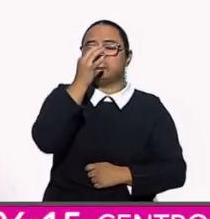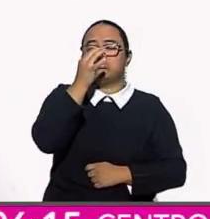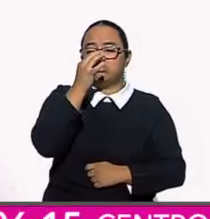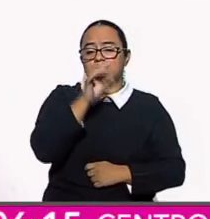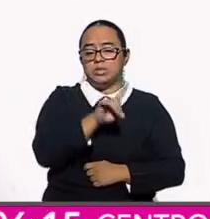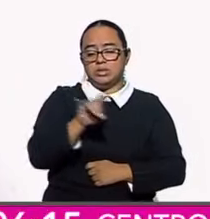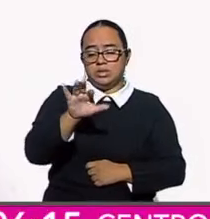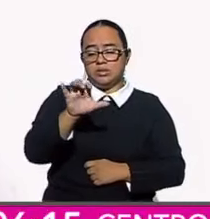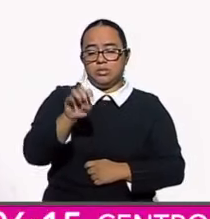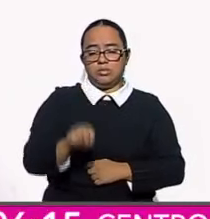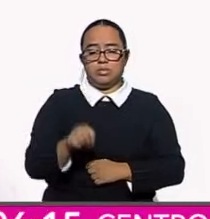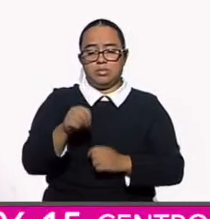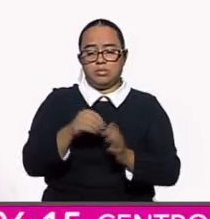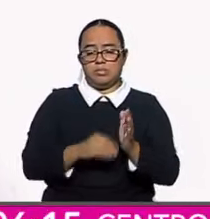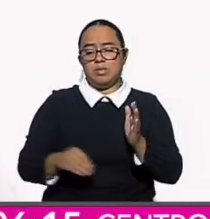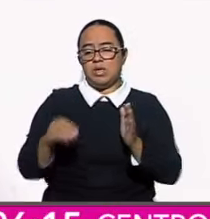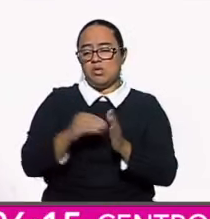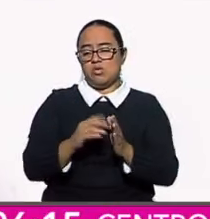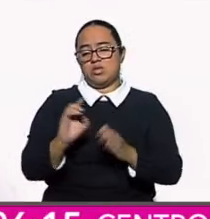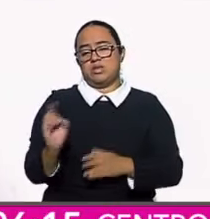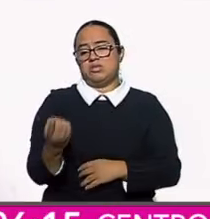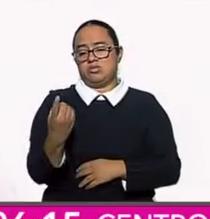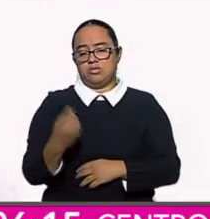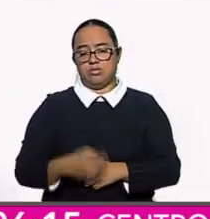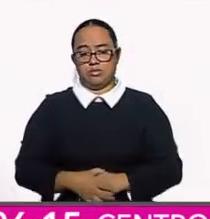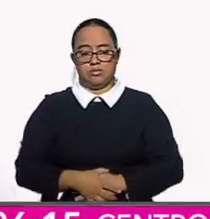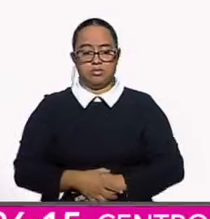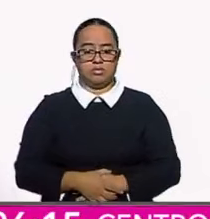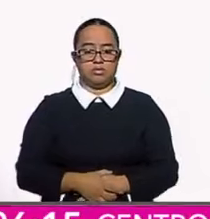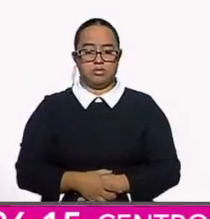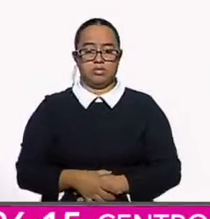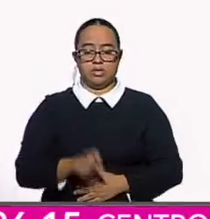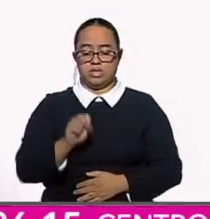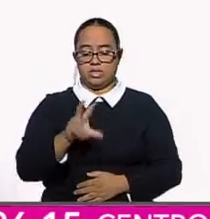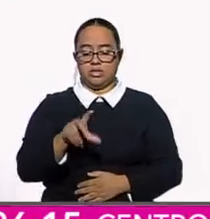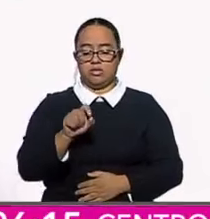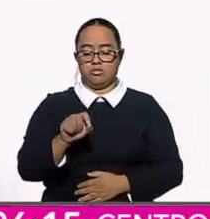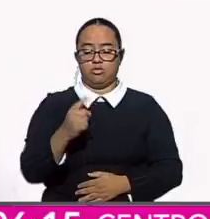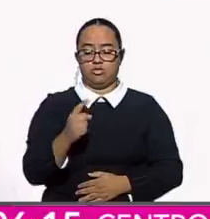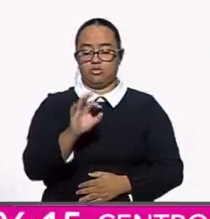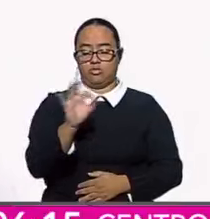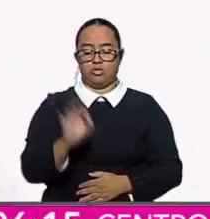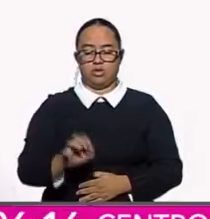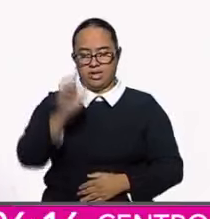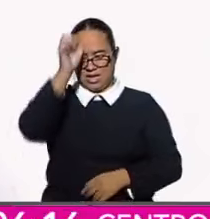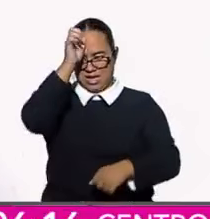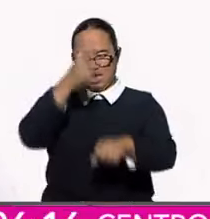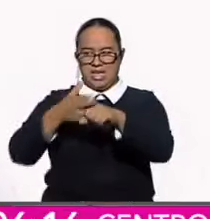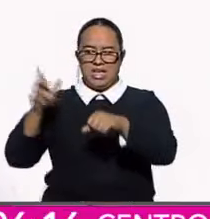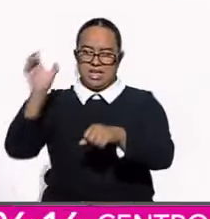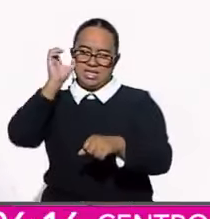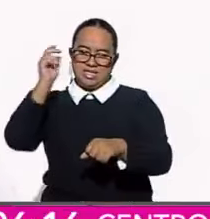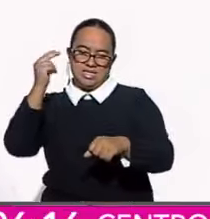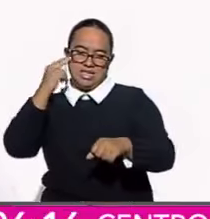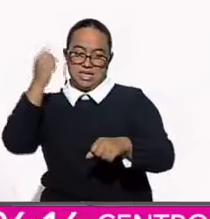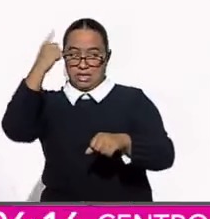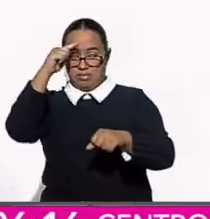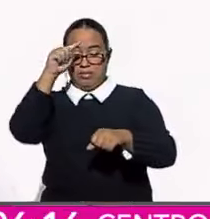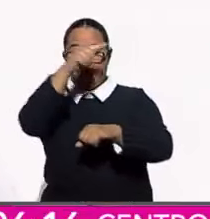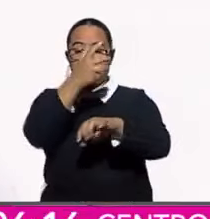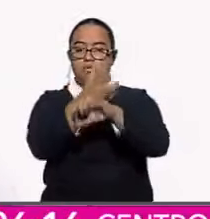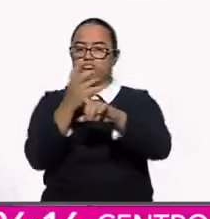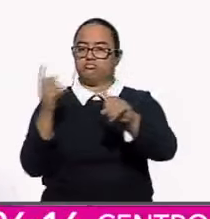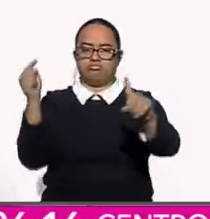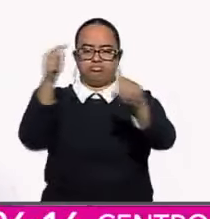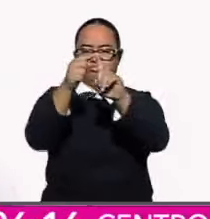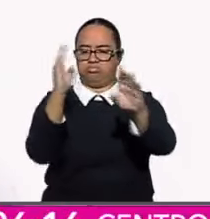de 159 millones de dólares. O sea, el 68.1% de la inversión extranjera directa de China a la región Norteamérica está en